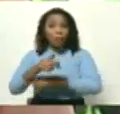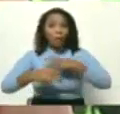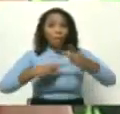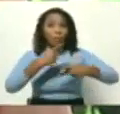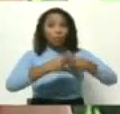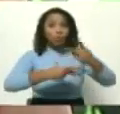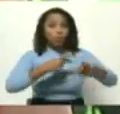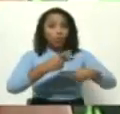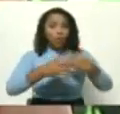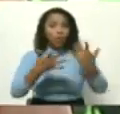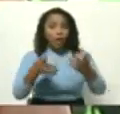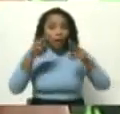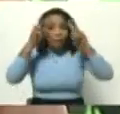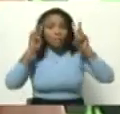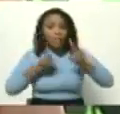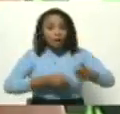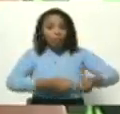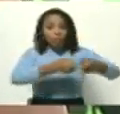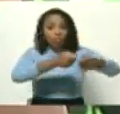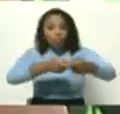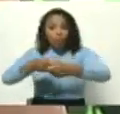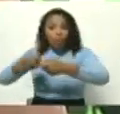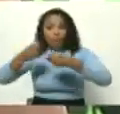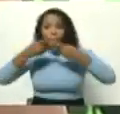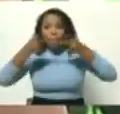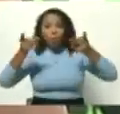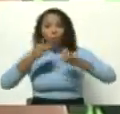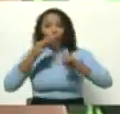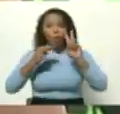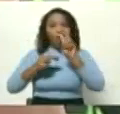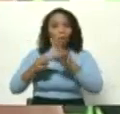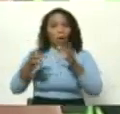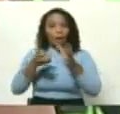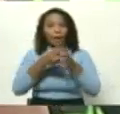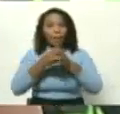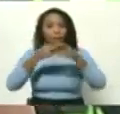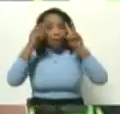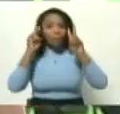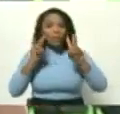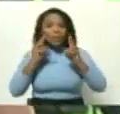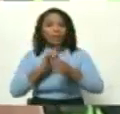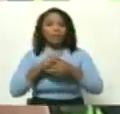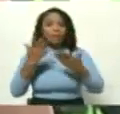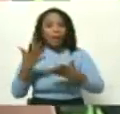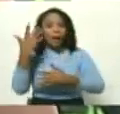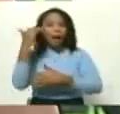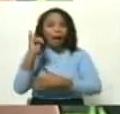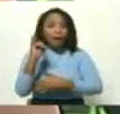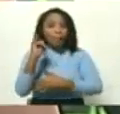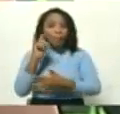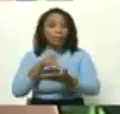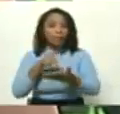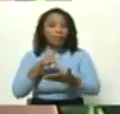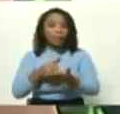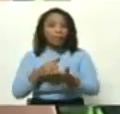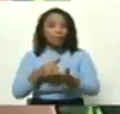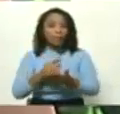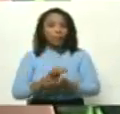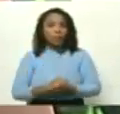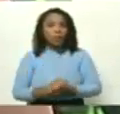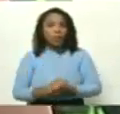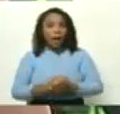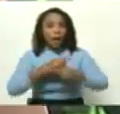de desinfección de los espacios públicos, como lo vemos allí con el equipo de desinfección que está presente en